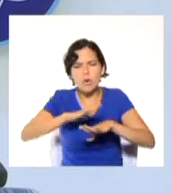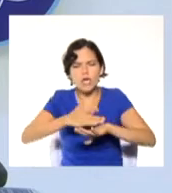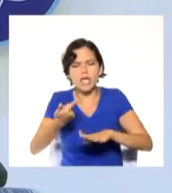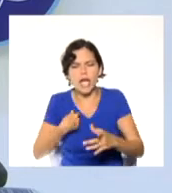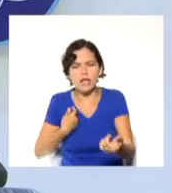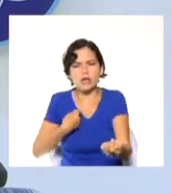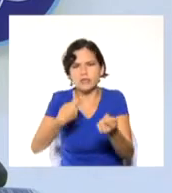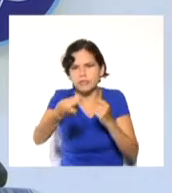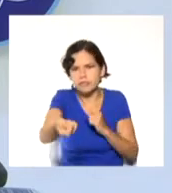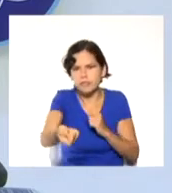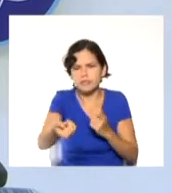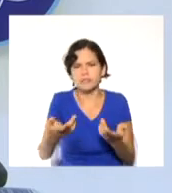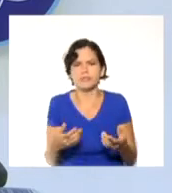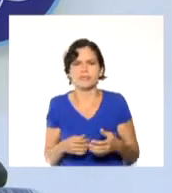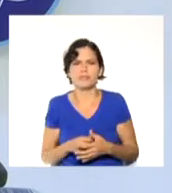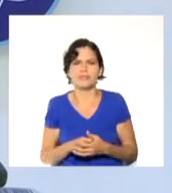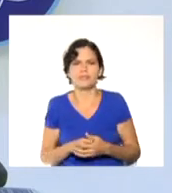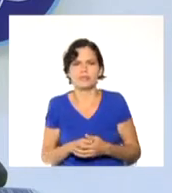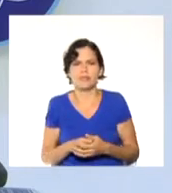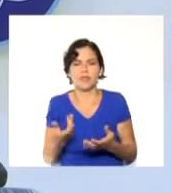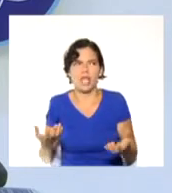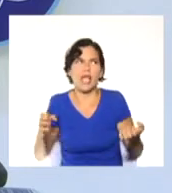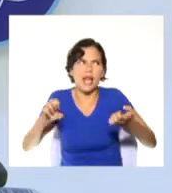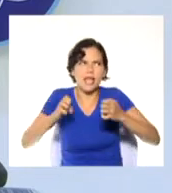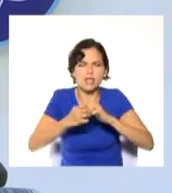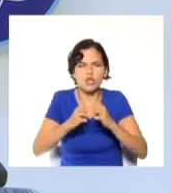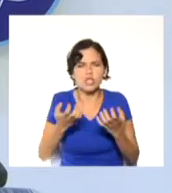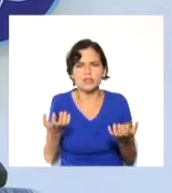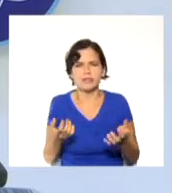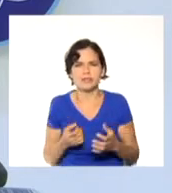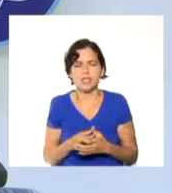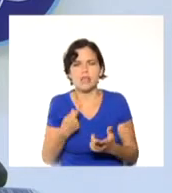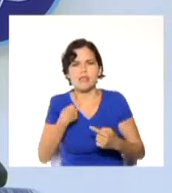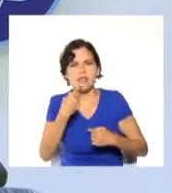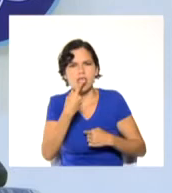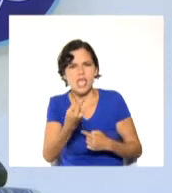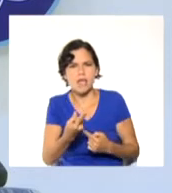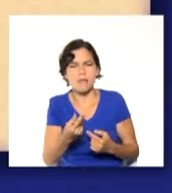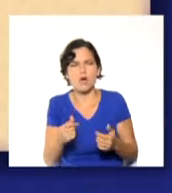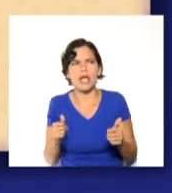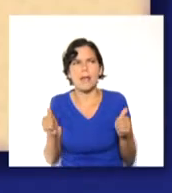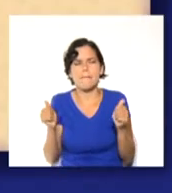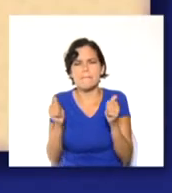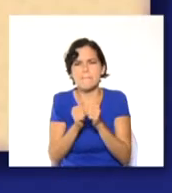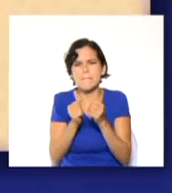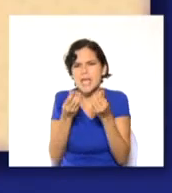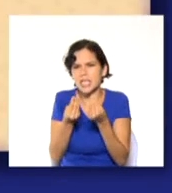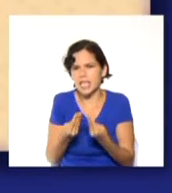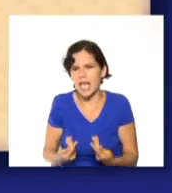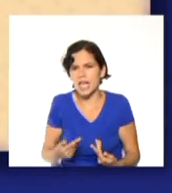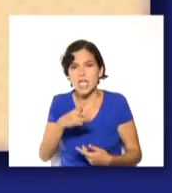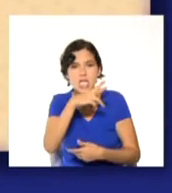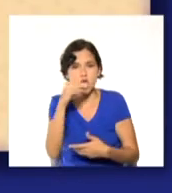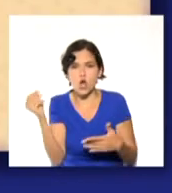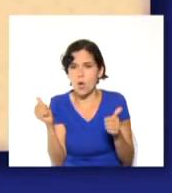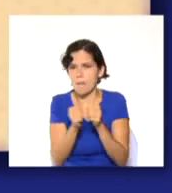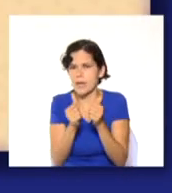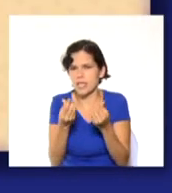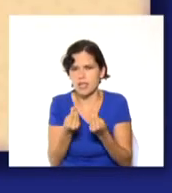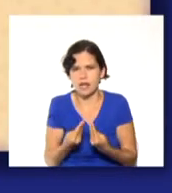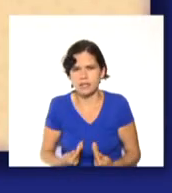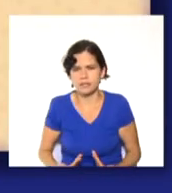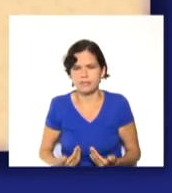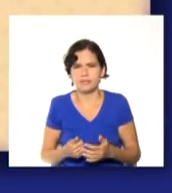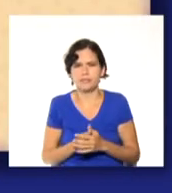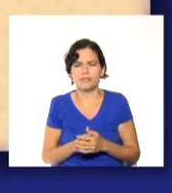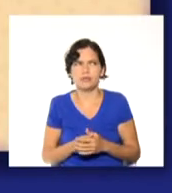de dinero, en este caso de electrones. Dijimos que es metal o no metal. Un compuesto, por ejemplo,